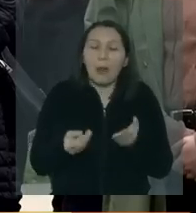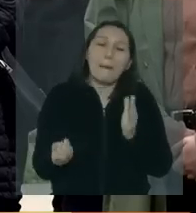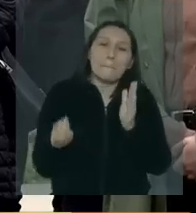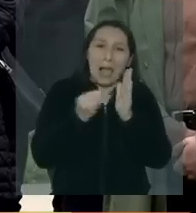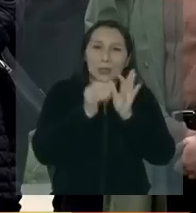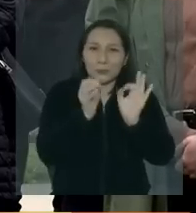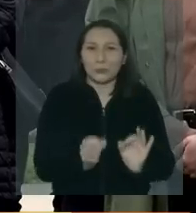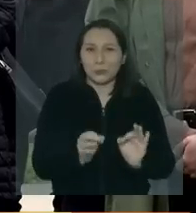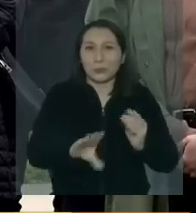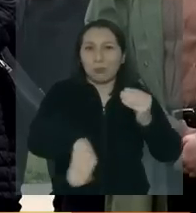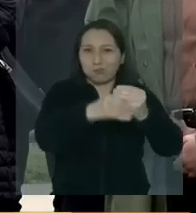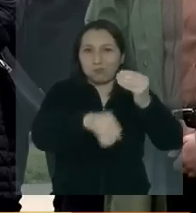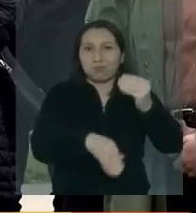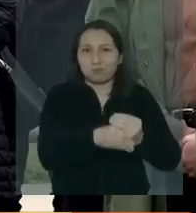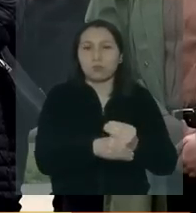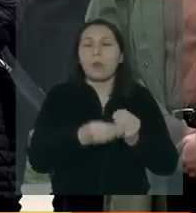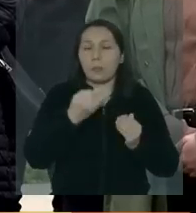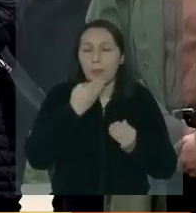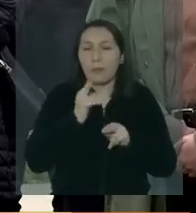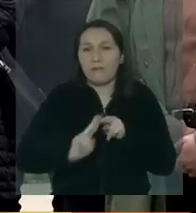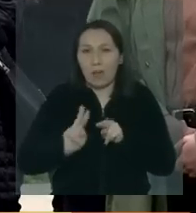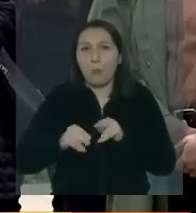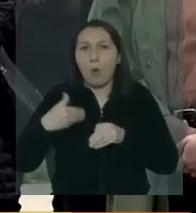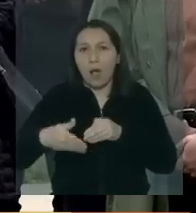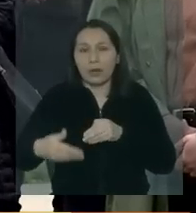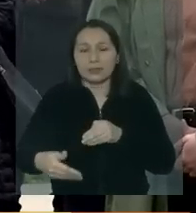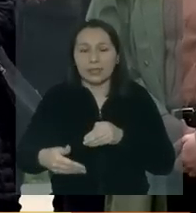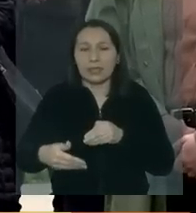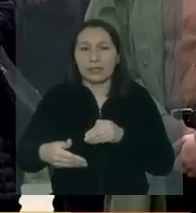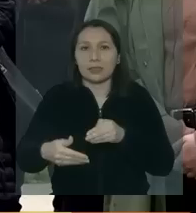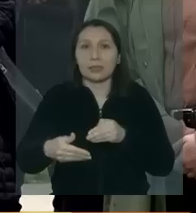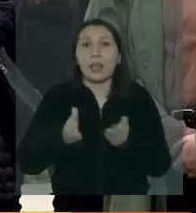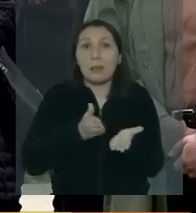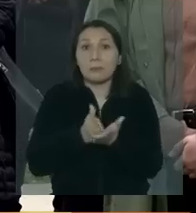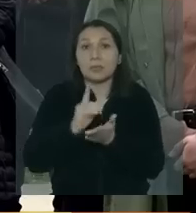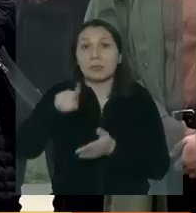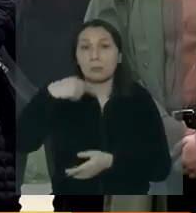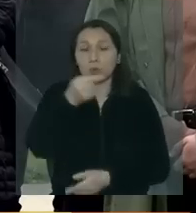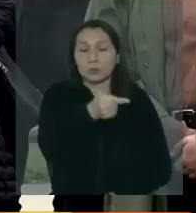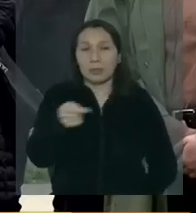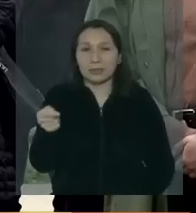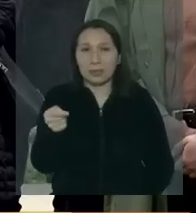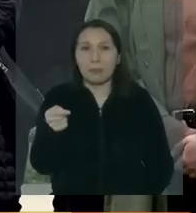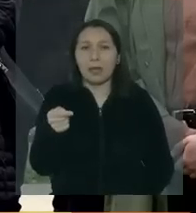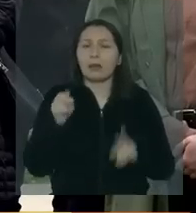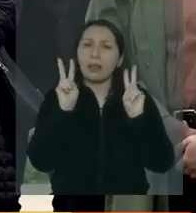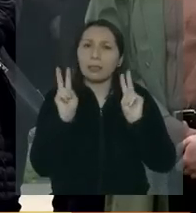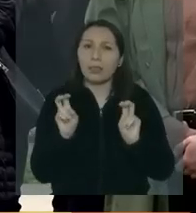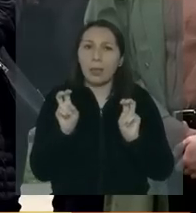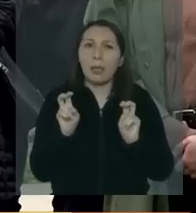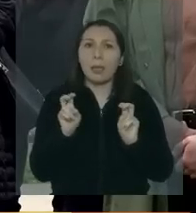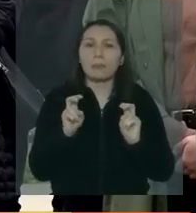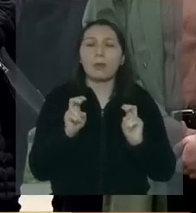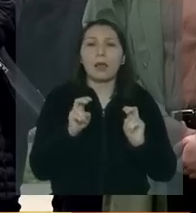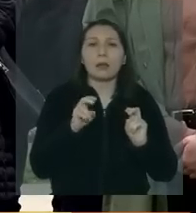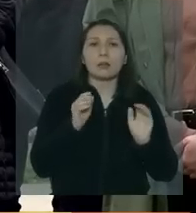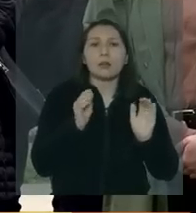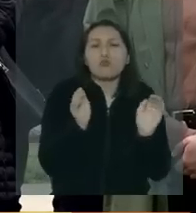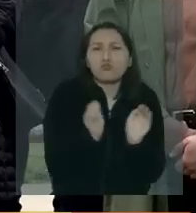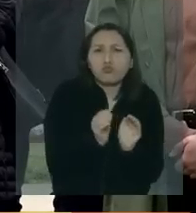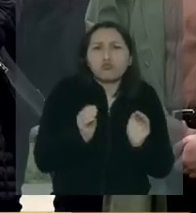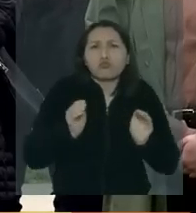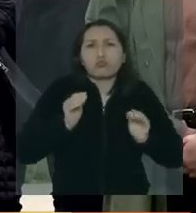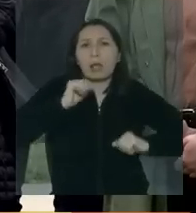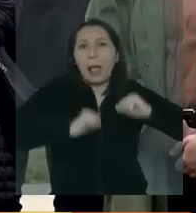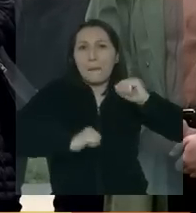haciendo ahora y que haremos también a comienzo de la próxima semana respecto de micro, pequeñas